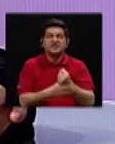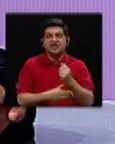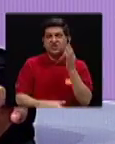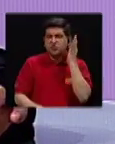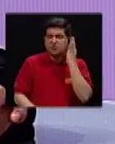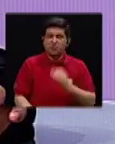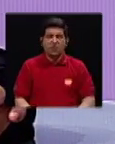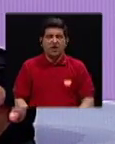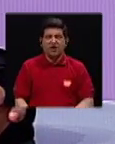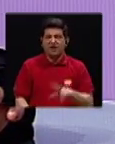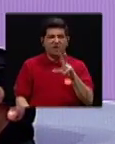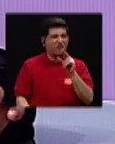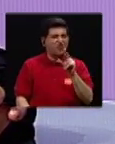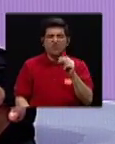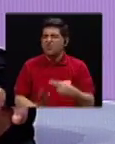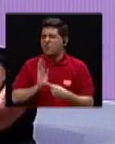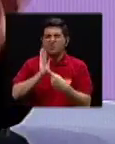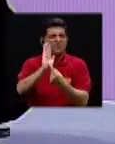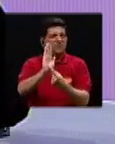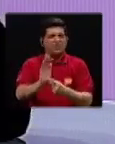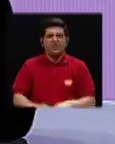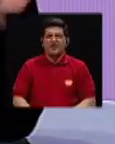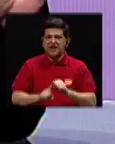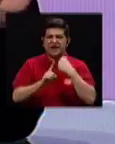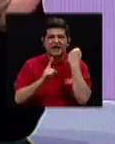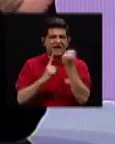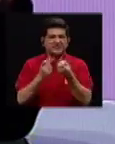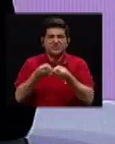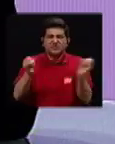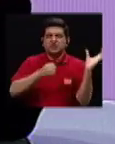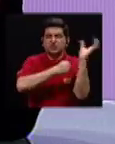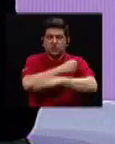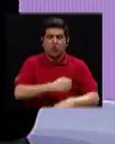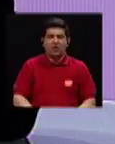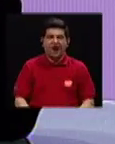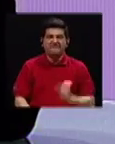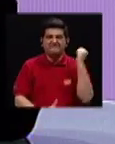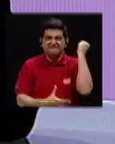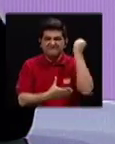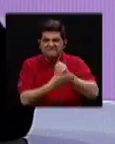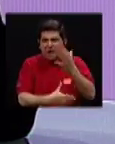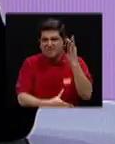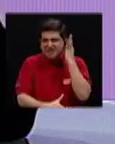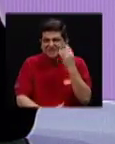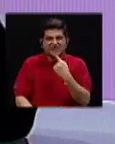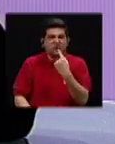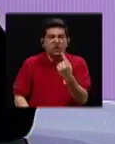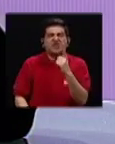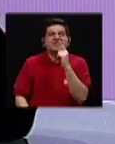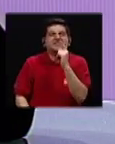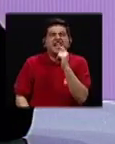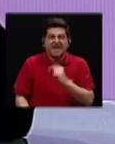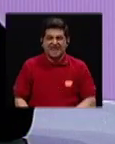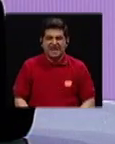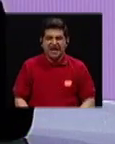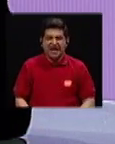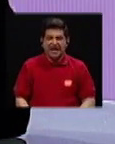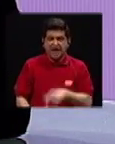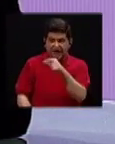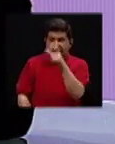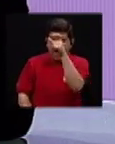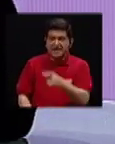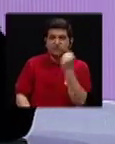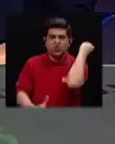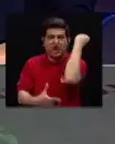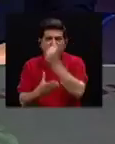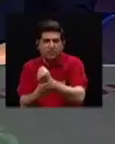se vería reflejada la impunidad feminicidio dice Quién es o quién es la sujeto matab y